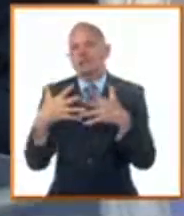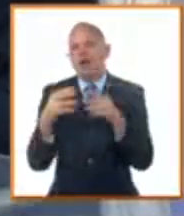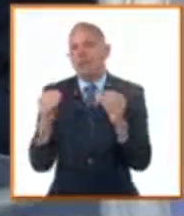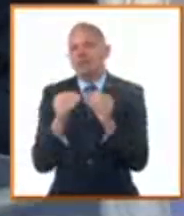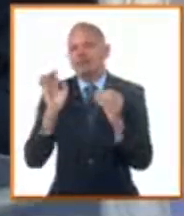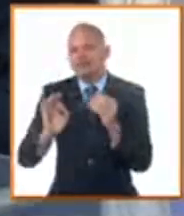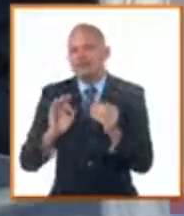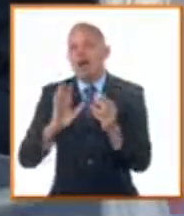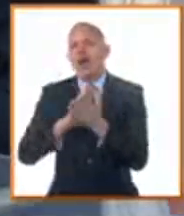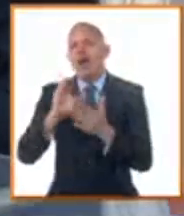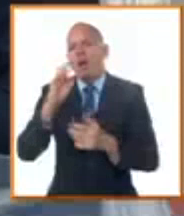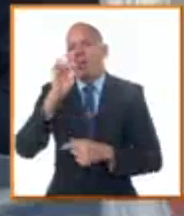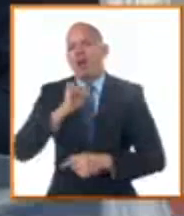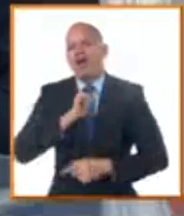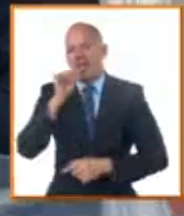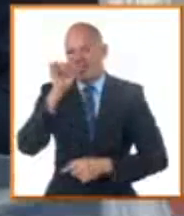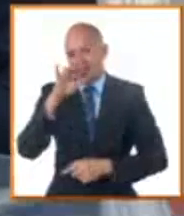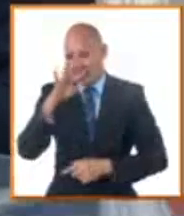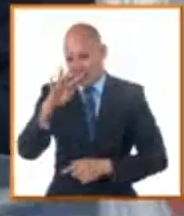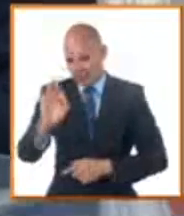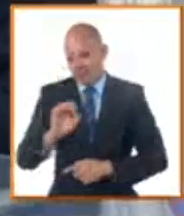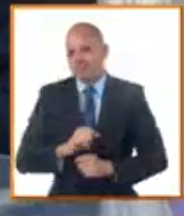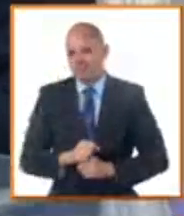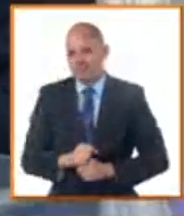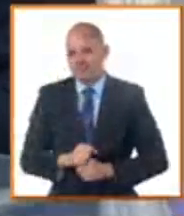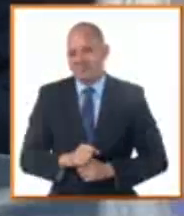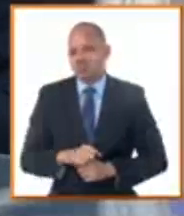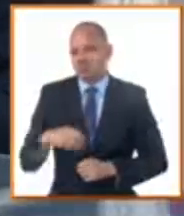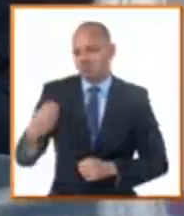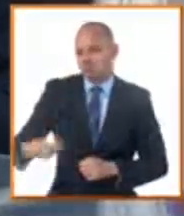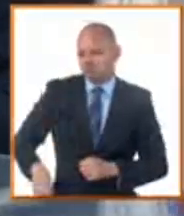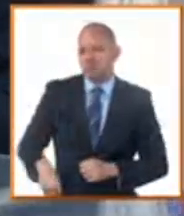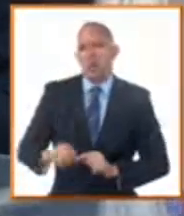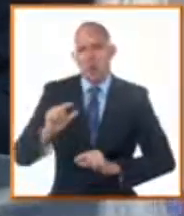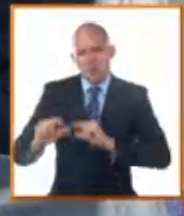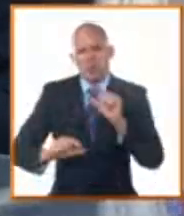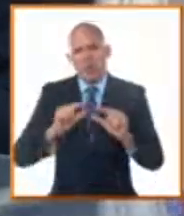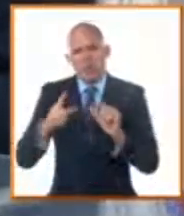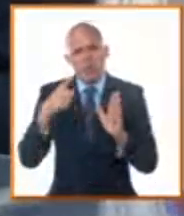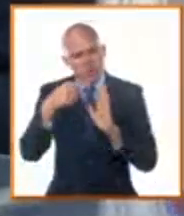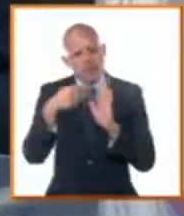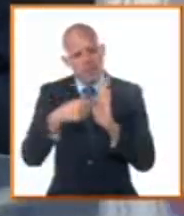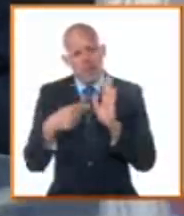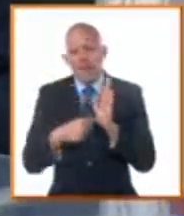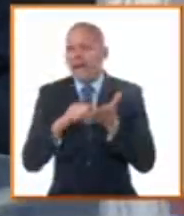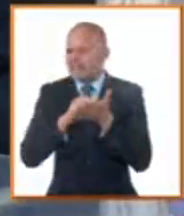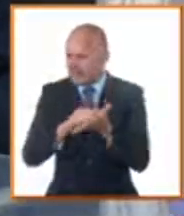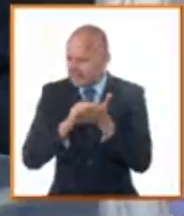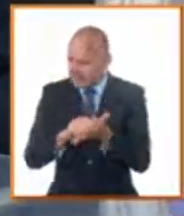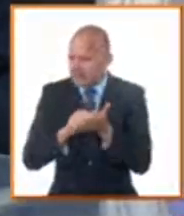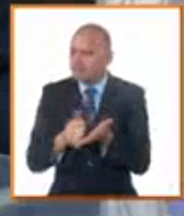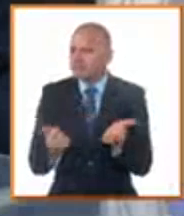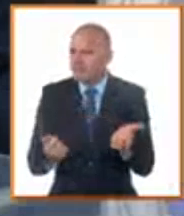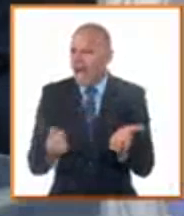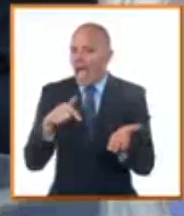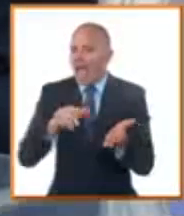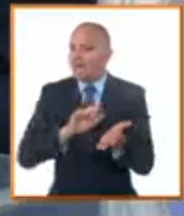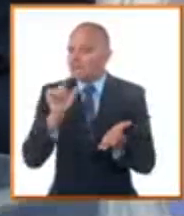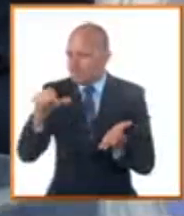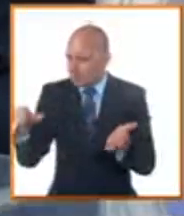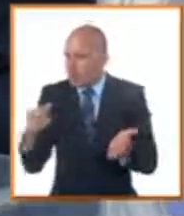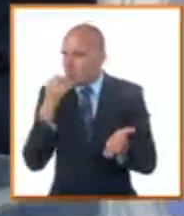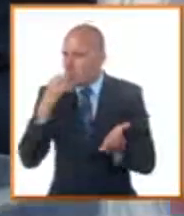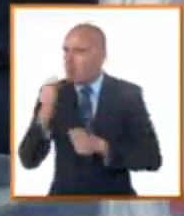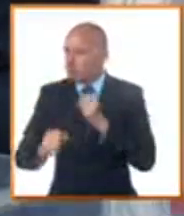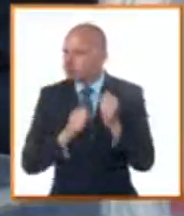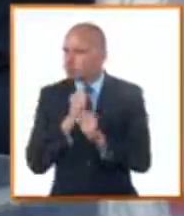esa versatilidad, la estamos aprovechando. Y esos servicios van a ir apareciendo dentro del monedero, de manera que van a ser atractivos también para los